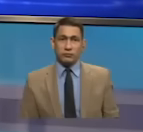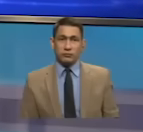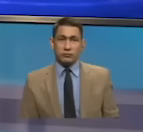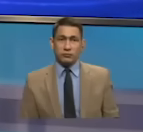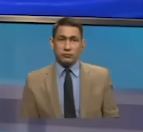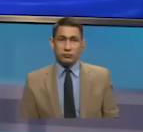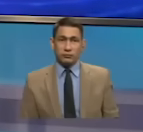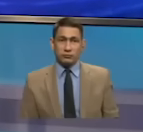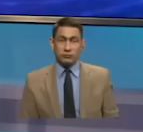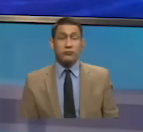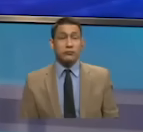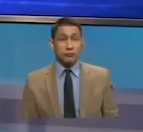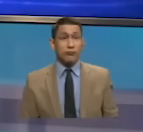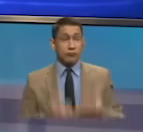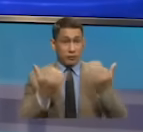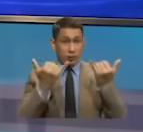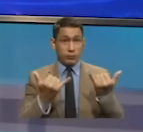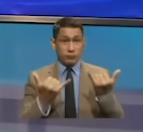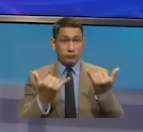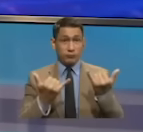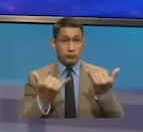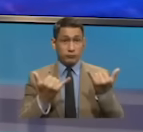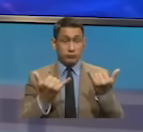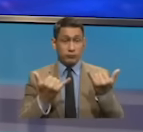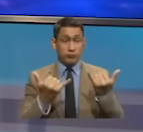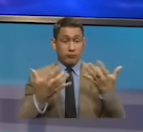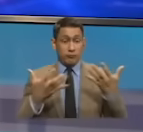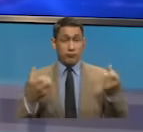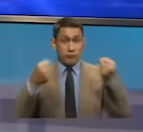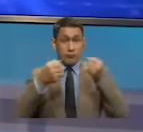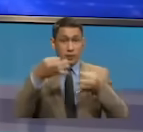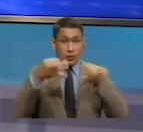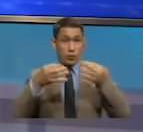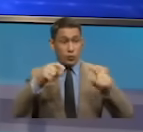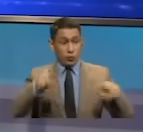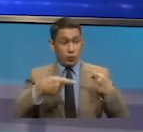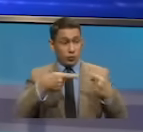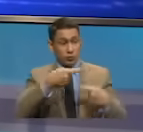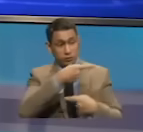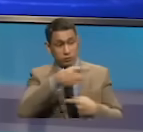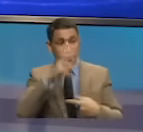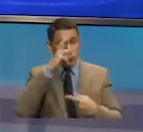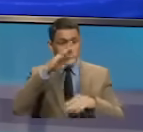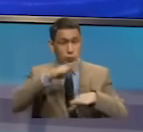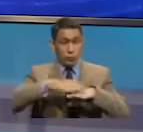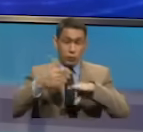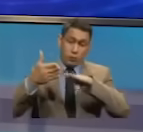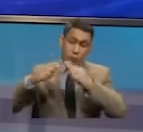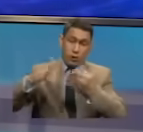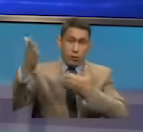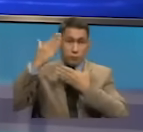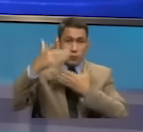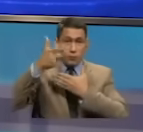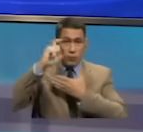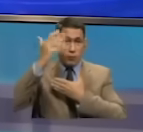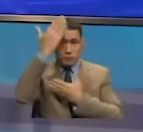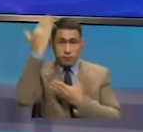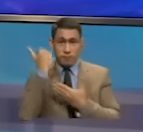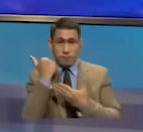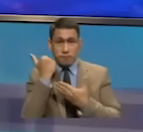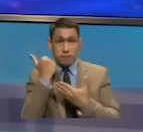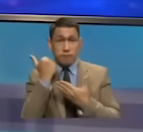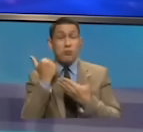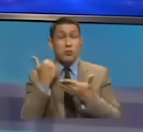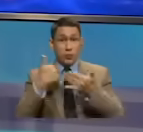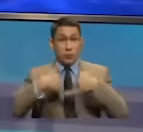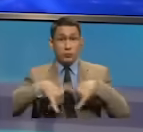Audiencia evaluatoria y preparatoria de juicio en contra de los sicarios de Fernando Villavicencio podría abrir la puerta para identificar